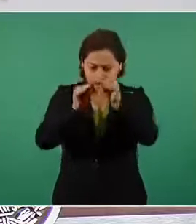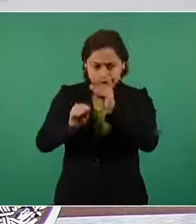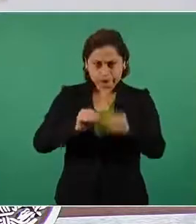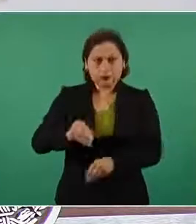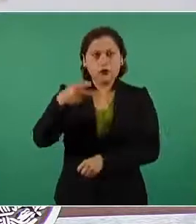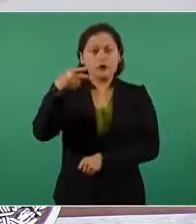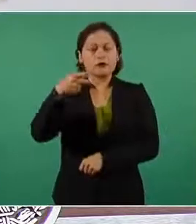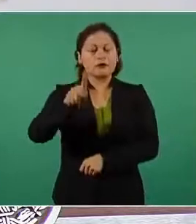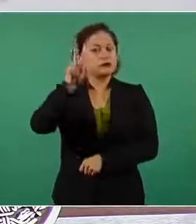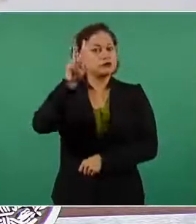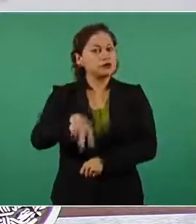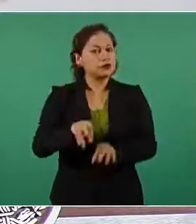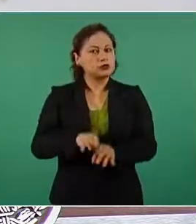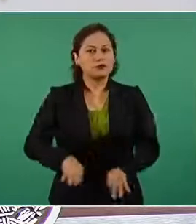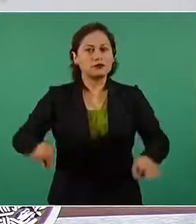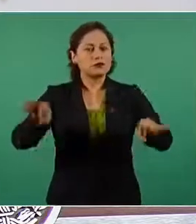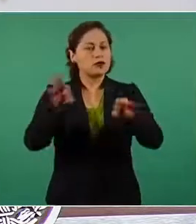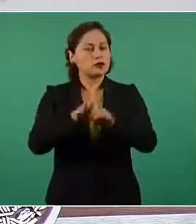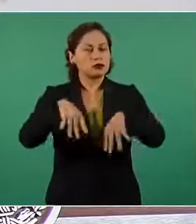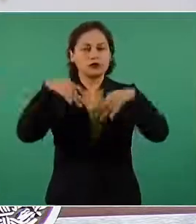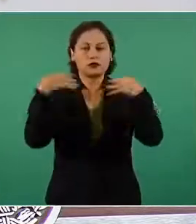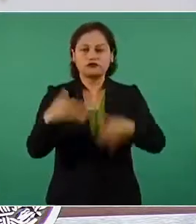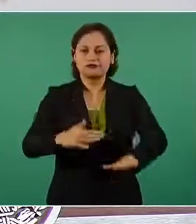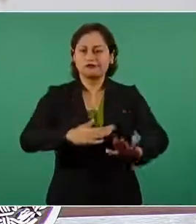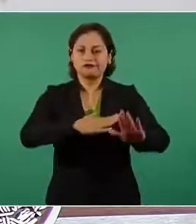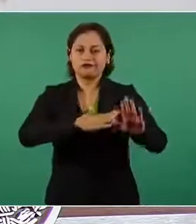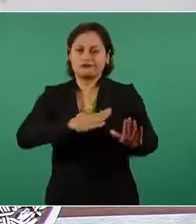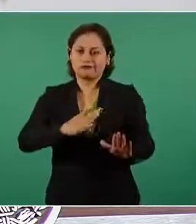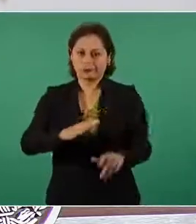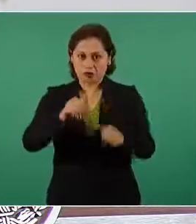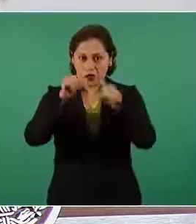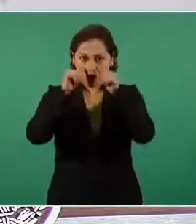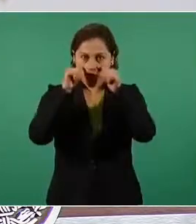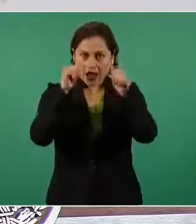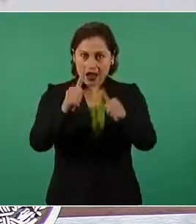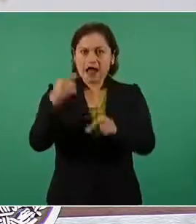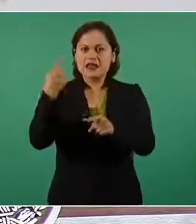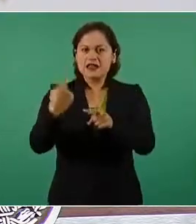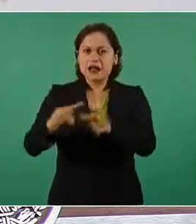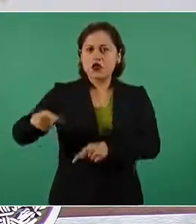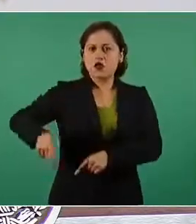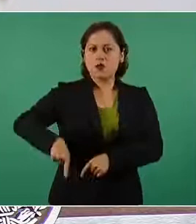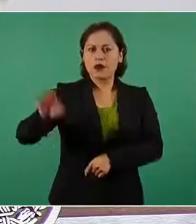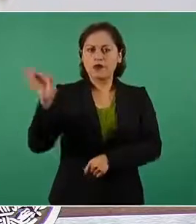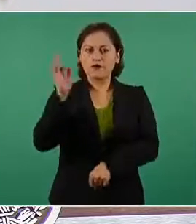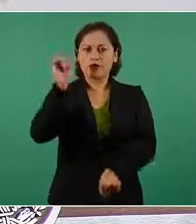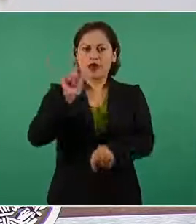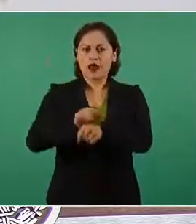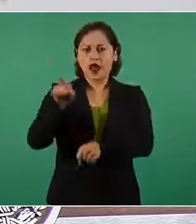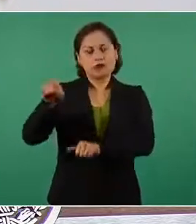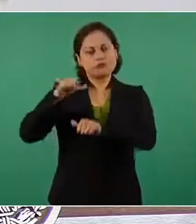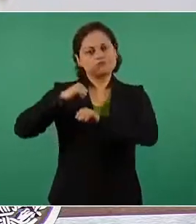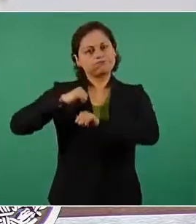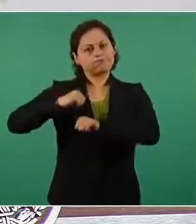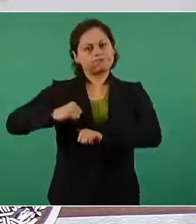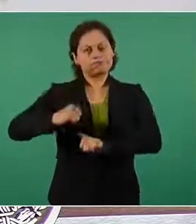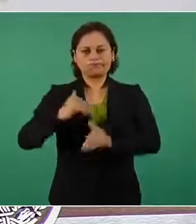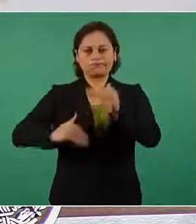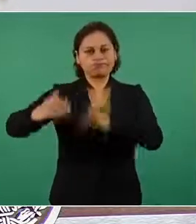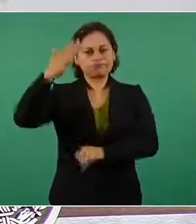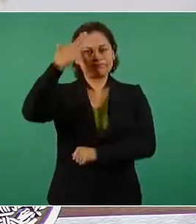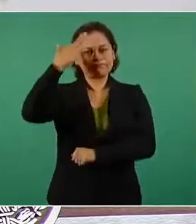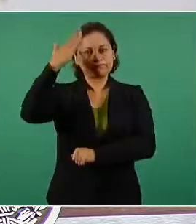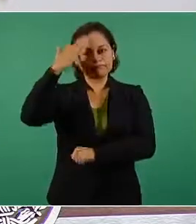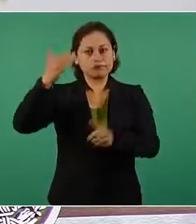el liderazgo y el compromiso básicamente del gobierno federal, que encabezan las acciones de SEDENA, de